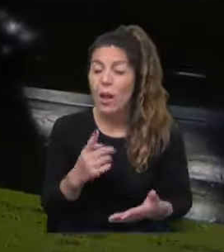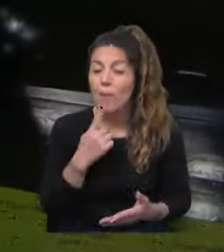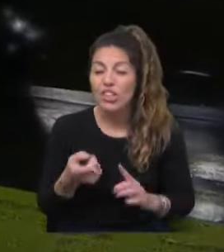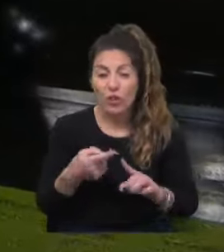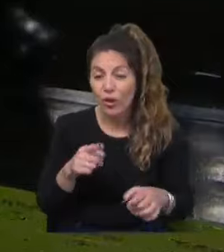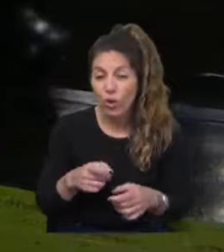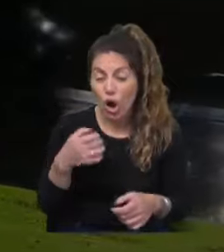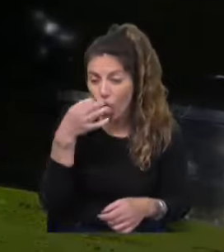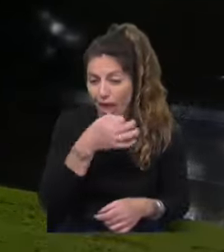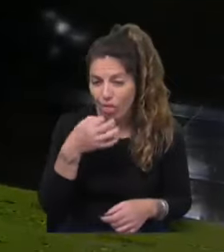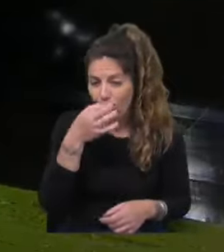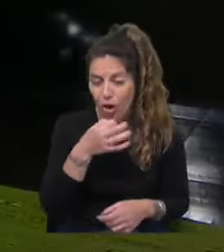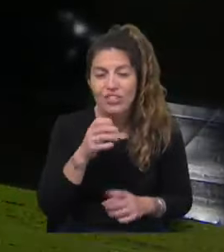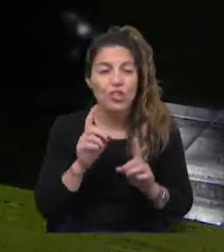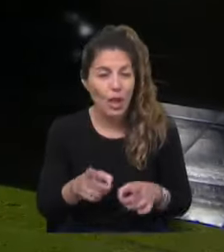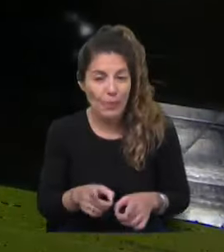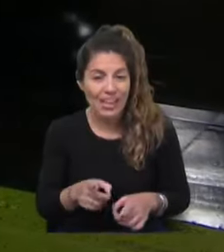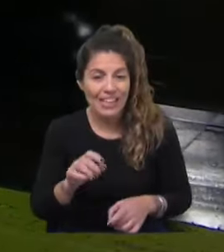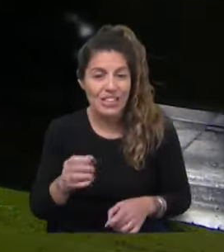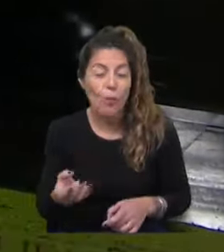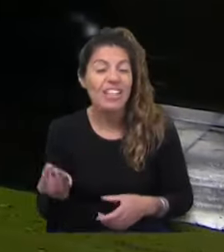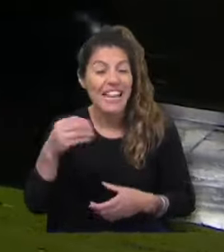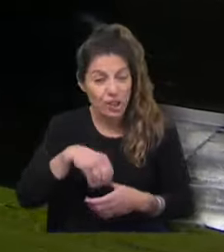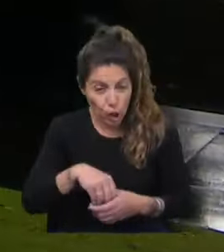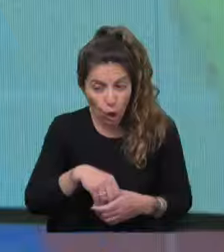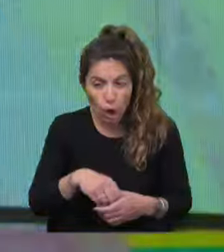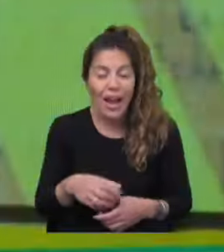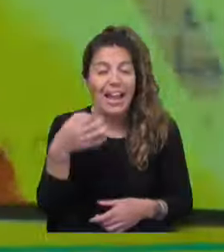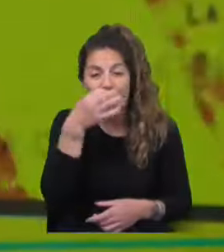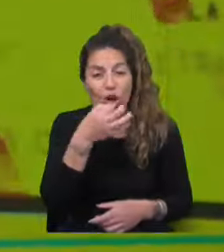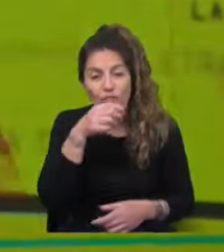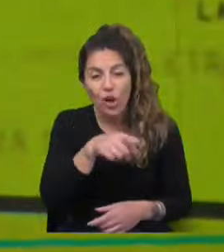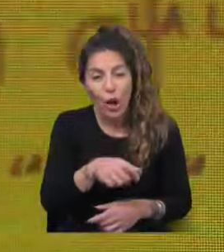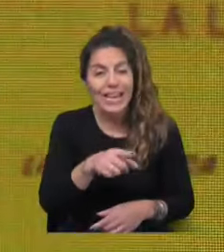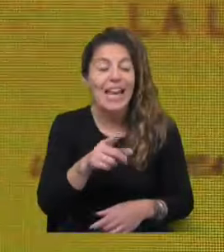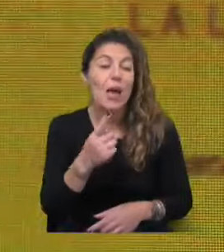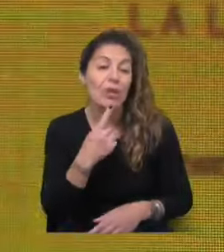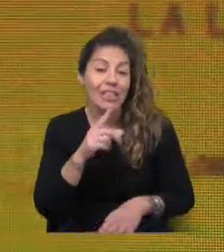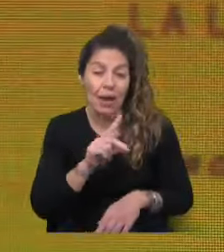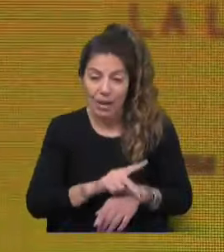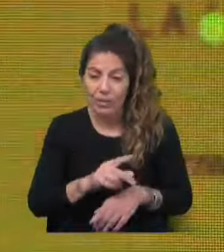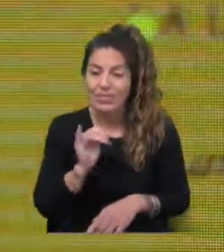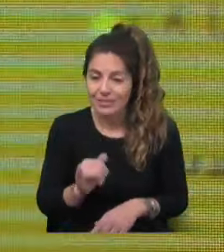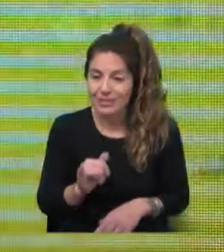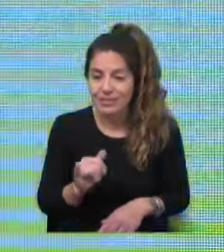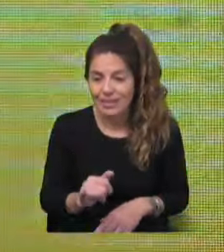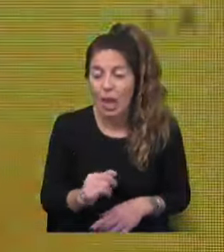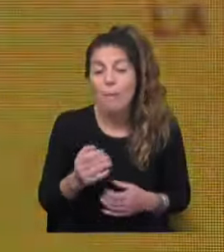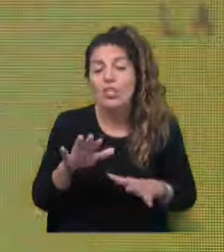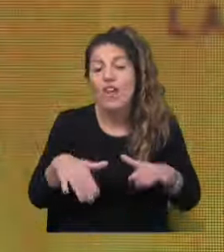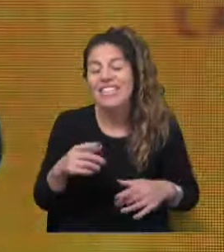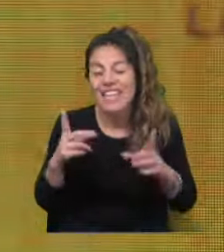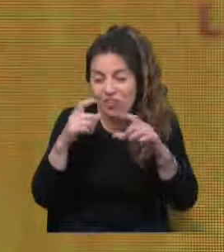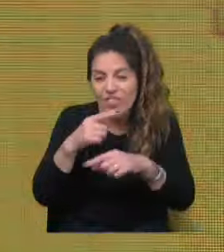vinculados al narcotráfico, que eso es lo otro que tenemos. Ya se infiltró el narcotráfico en la política paraguaya. Claramente, y lo tenemos acá. Por eso a veces cuesta entender